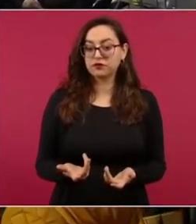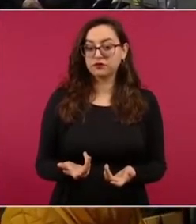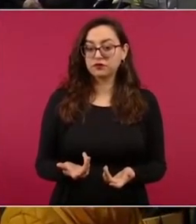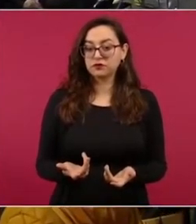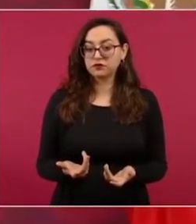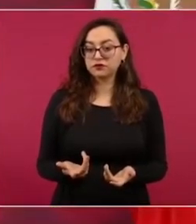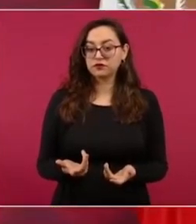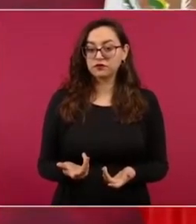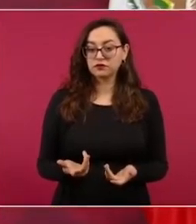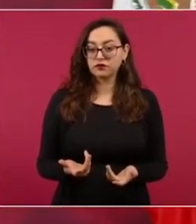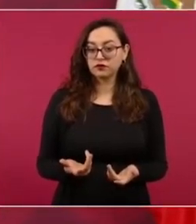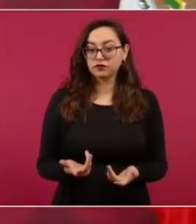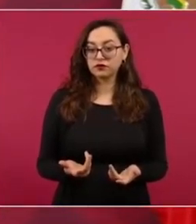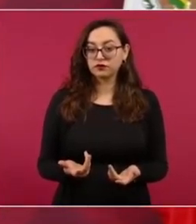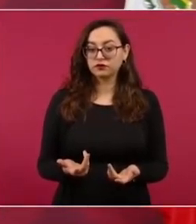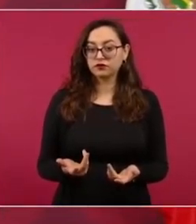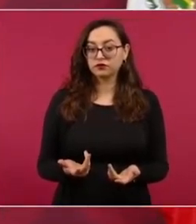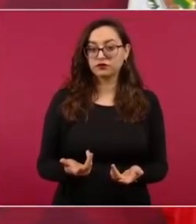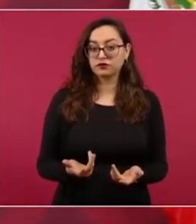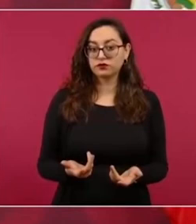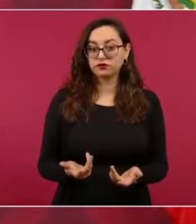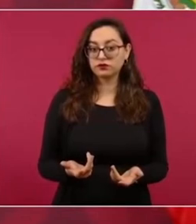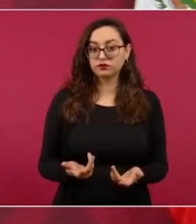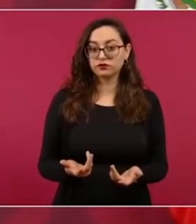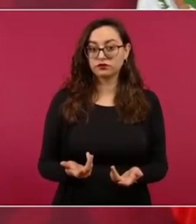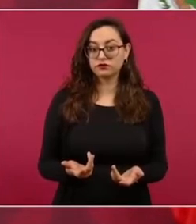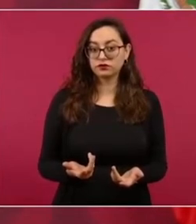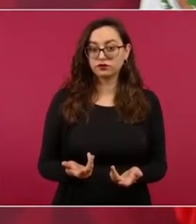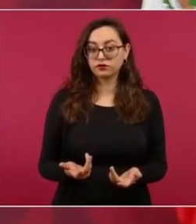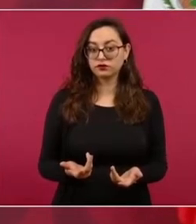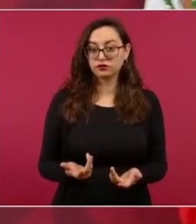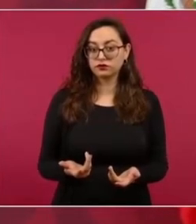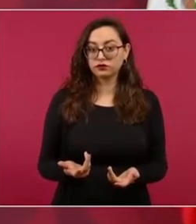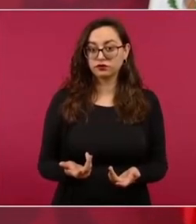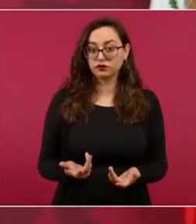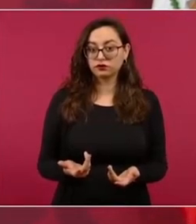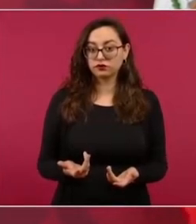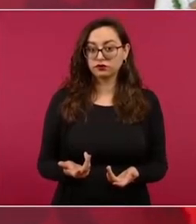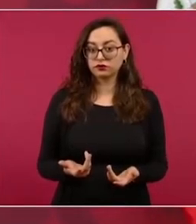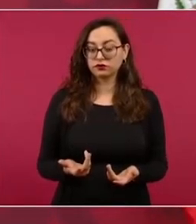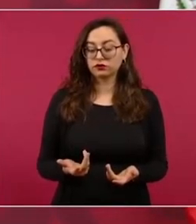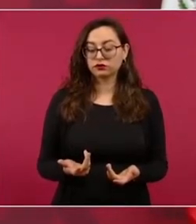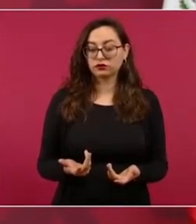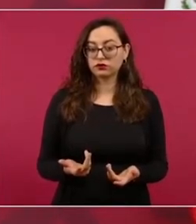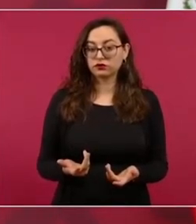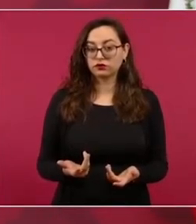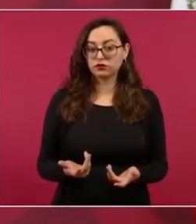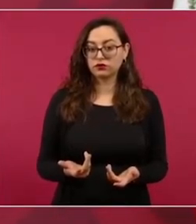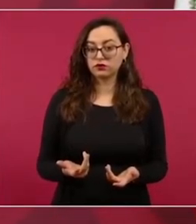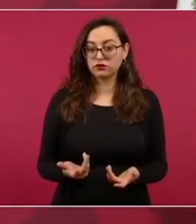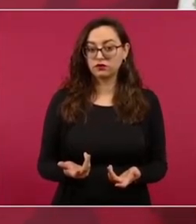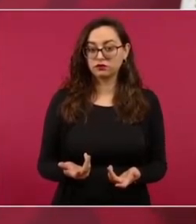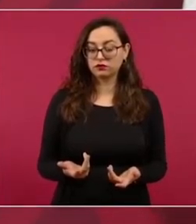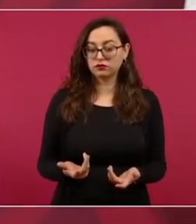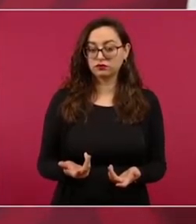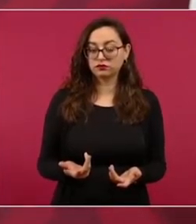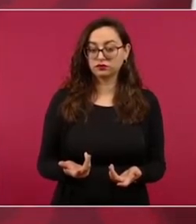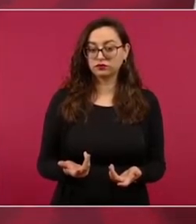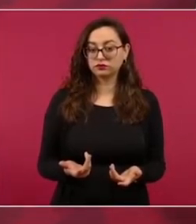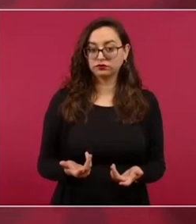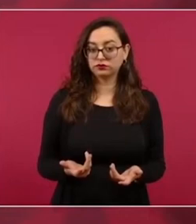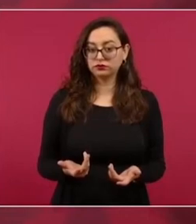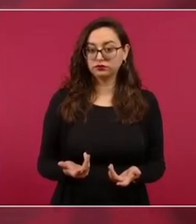los gobernantes deshonestos y sus cómplices